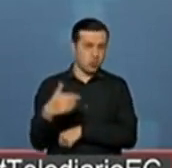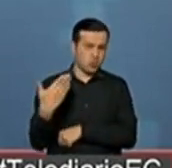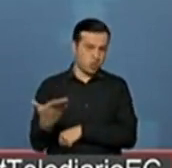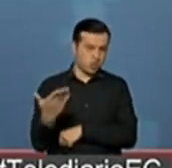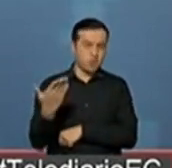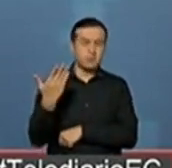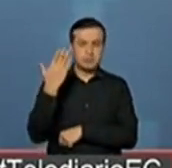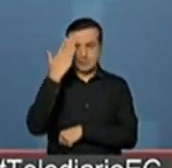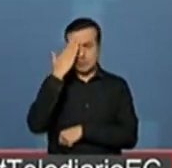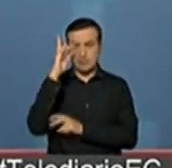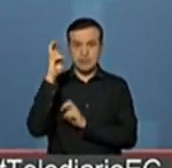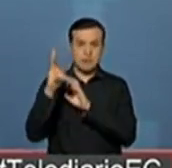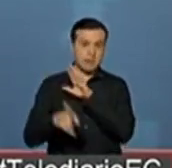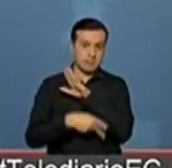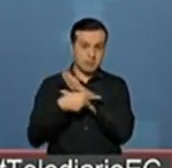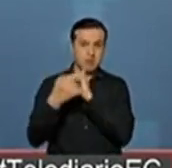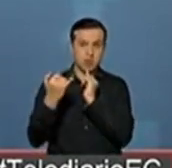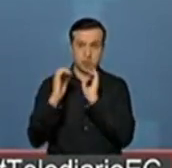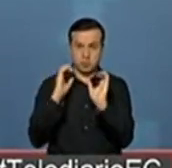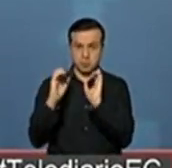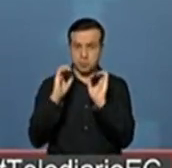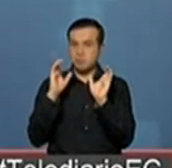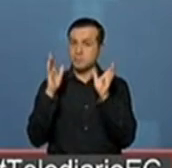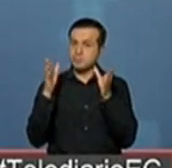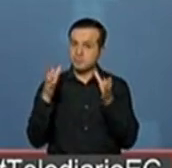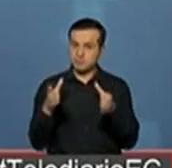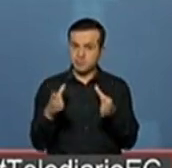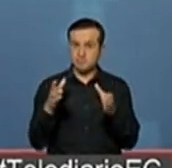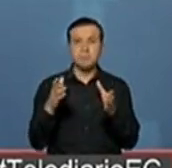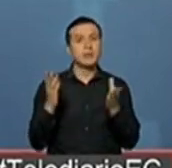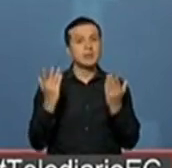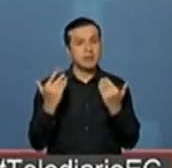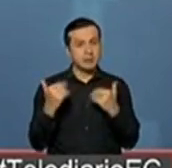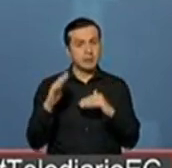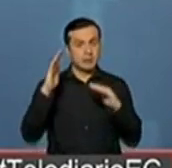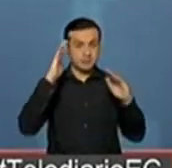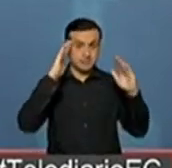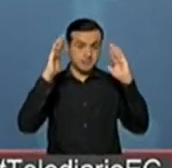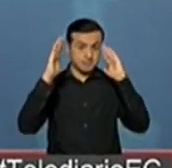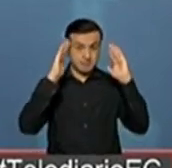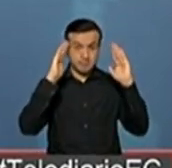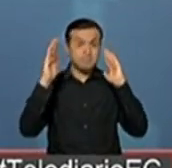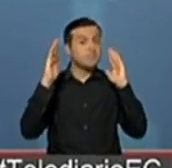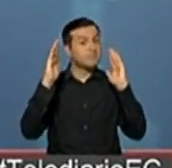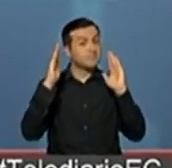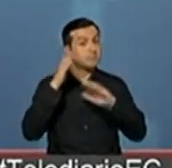Energía y Minas, nos acompañaba en Primera Impresión. Y nosotros ya nos despedimos,